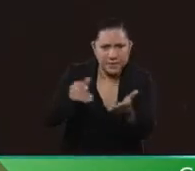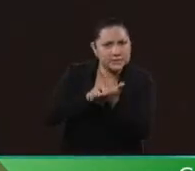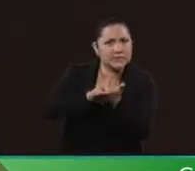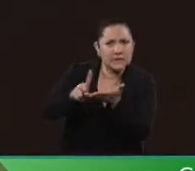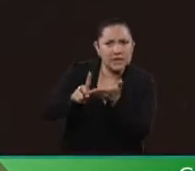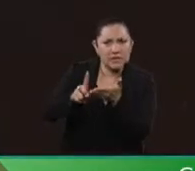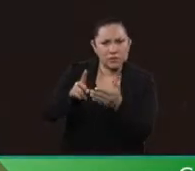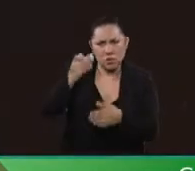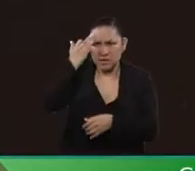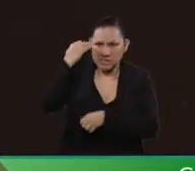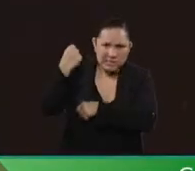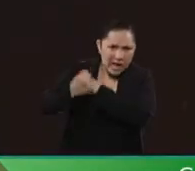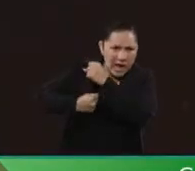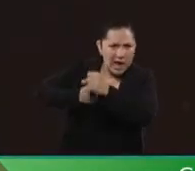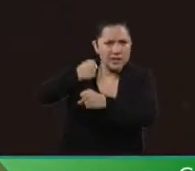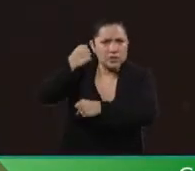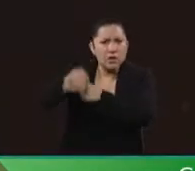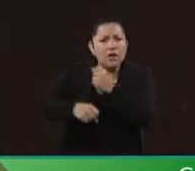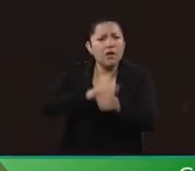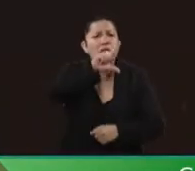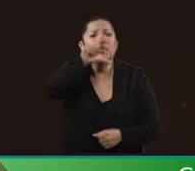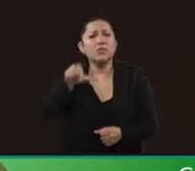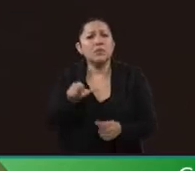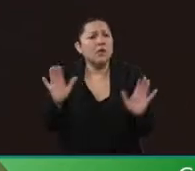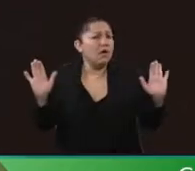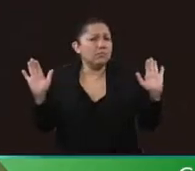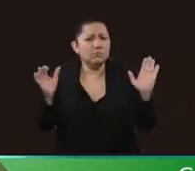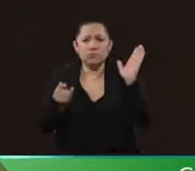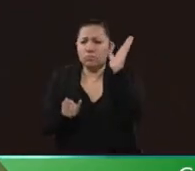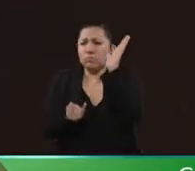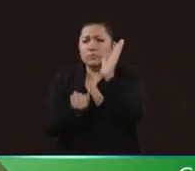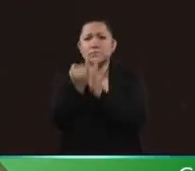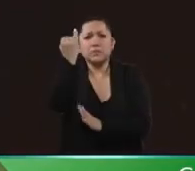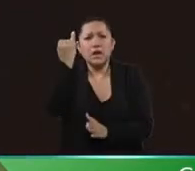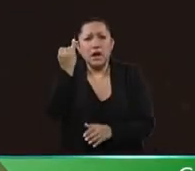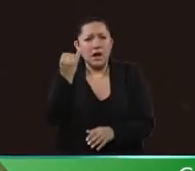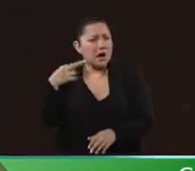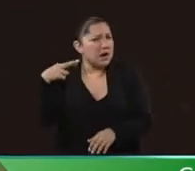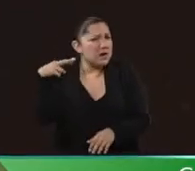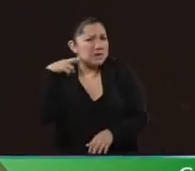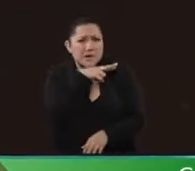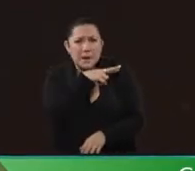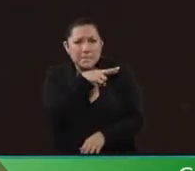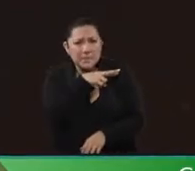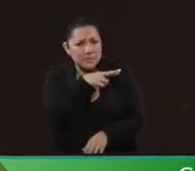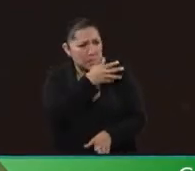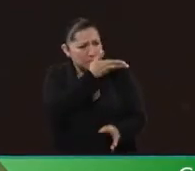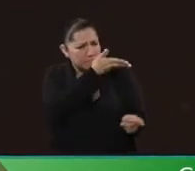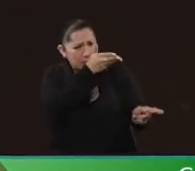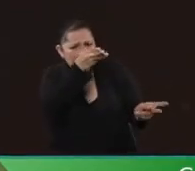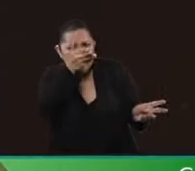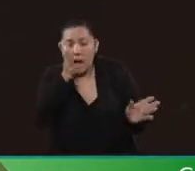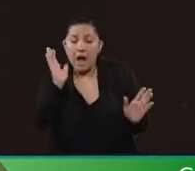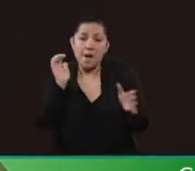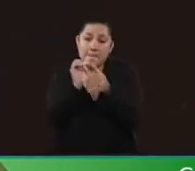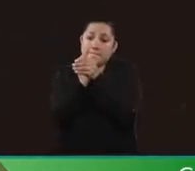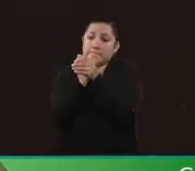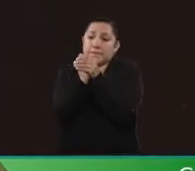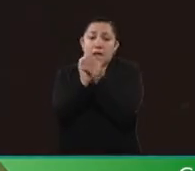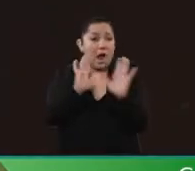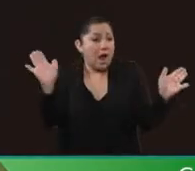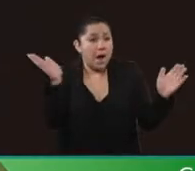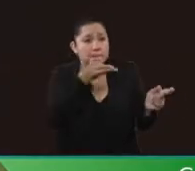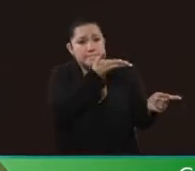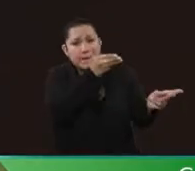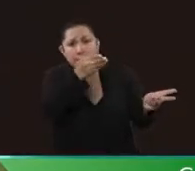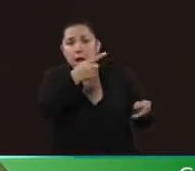de un plumazo perdón de un pelotazo en una lotería que deja al azar la trayectoria de miles de ellas y